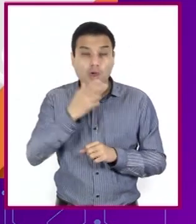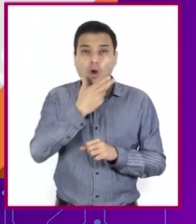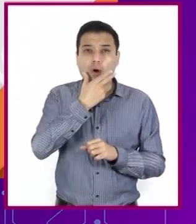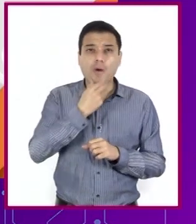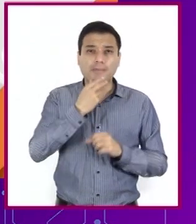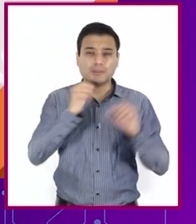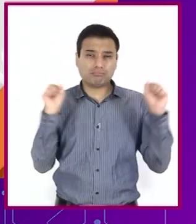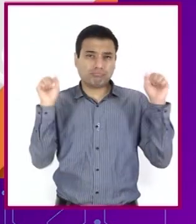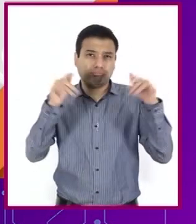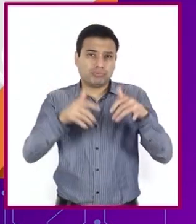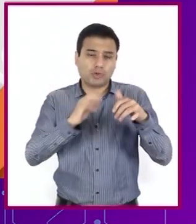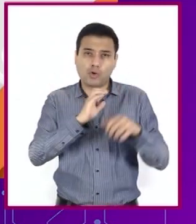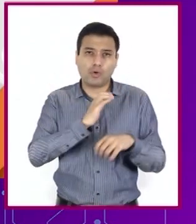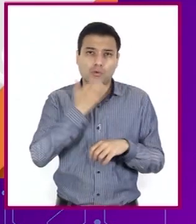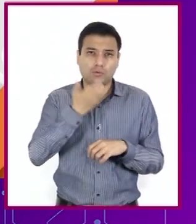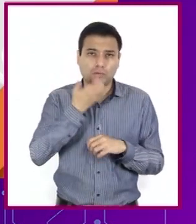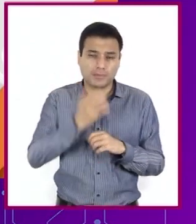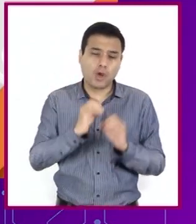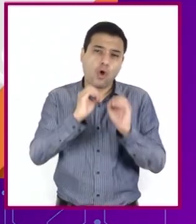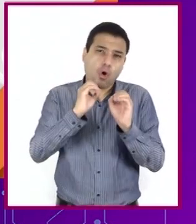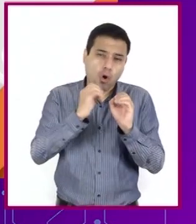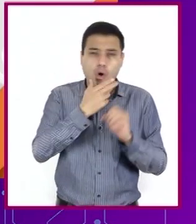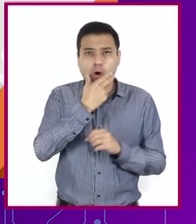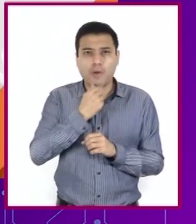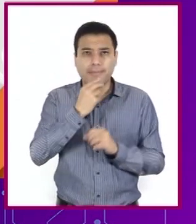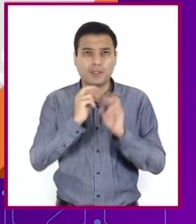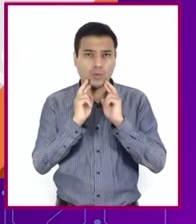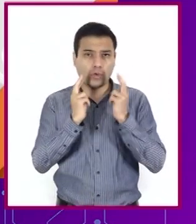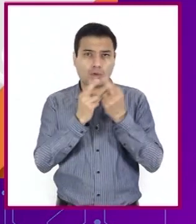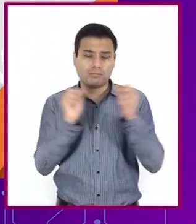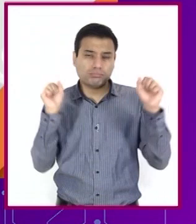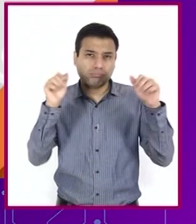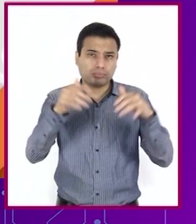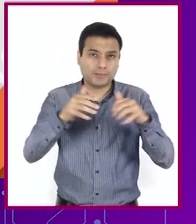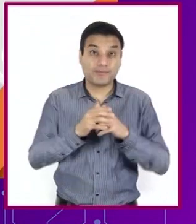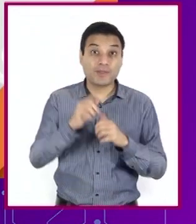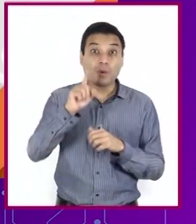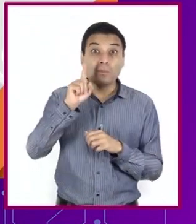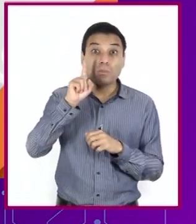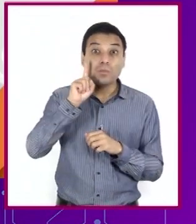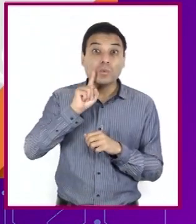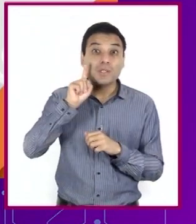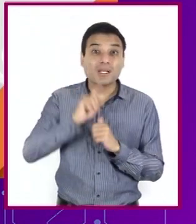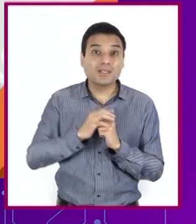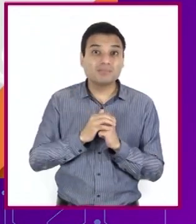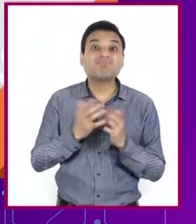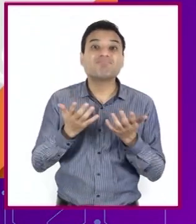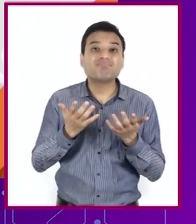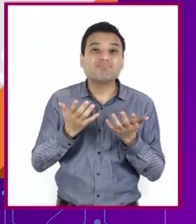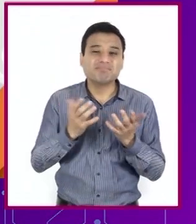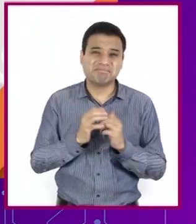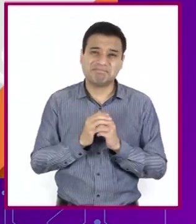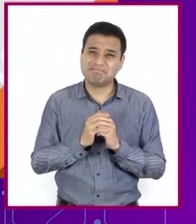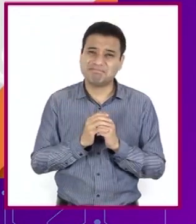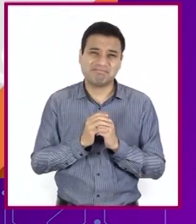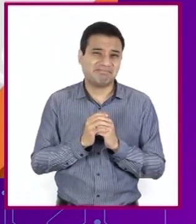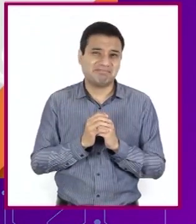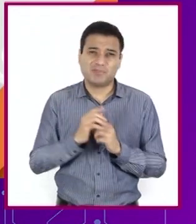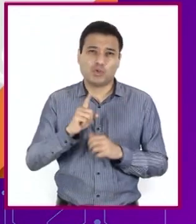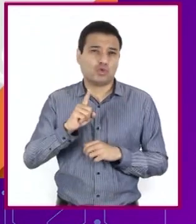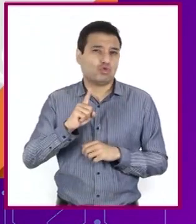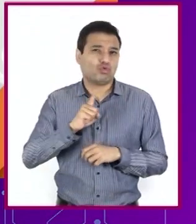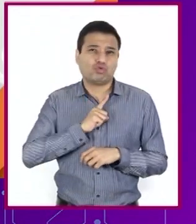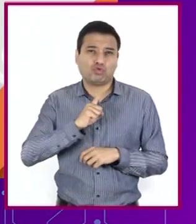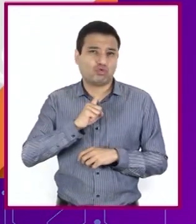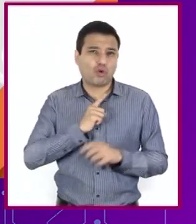los mítines a los que asistían, mientras las mujeres quedaban reducidas a esa parte de la vida que era